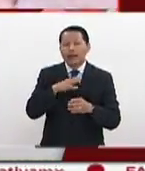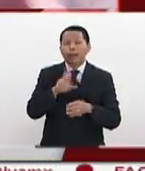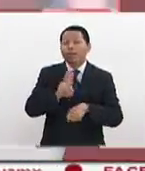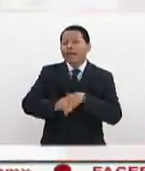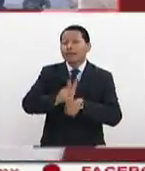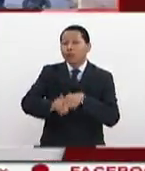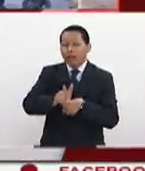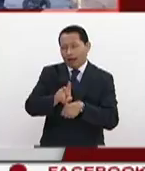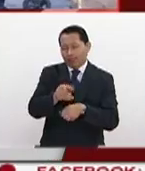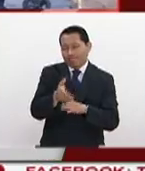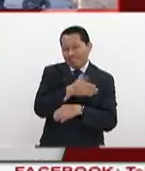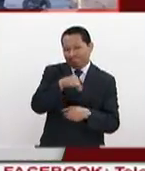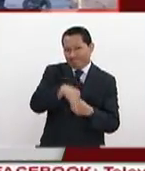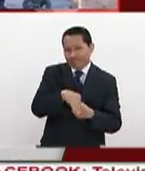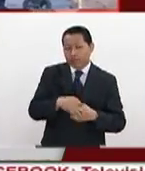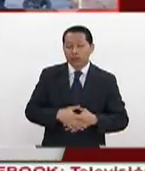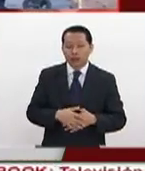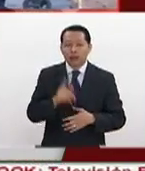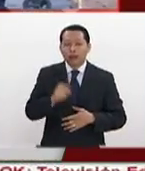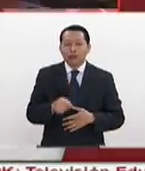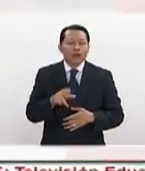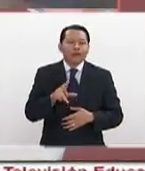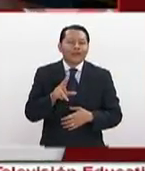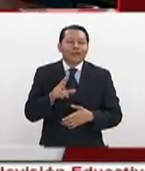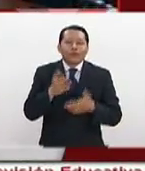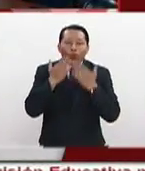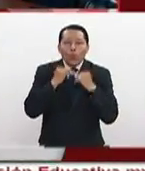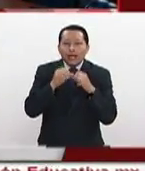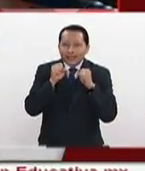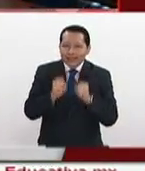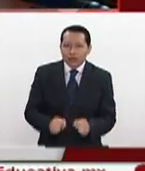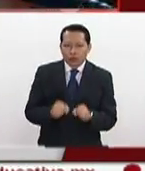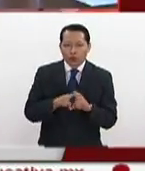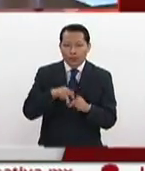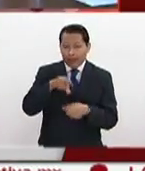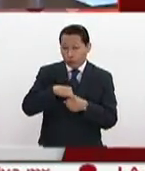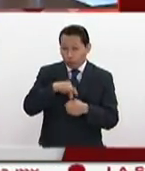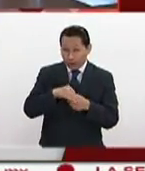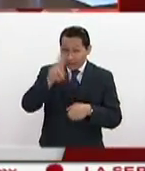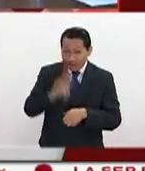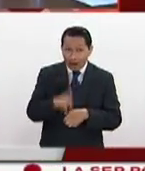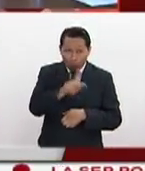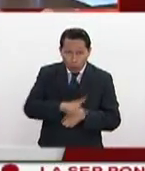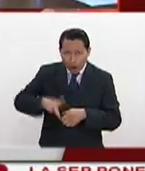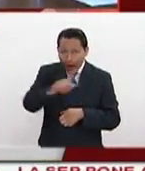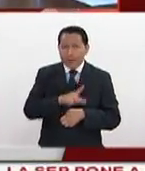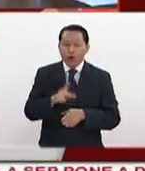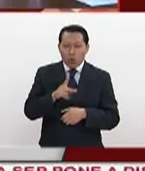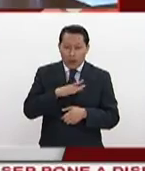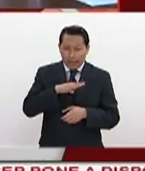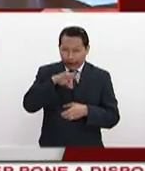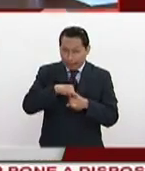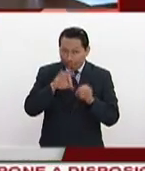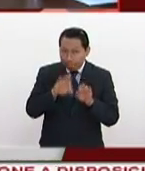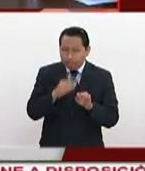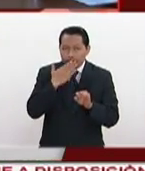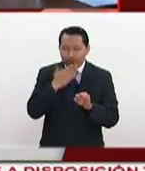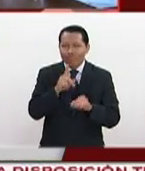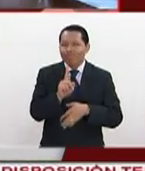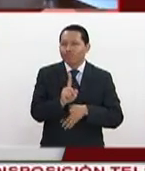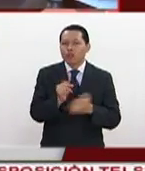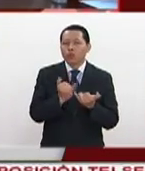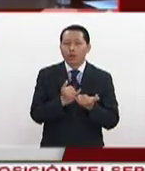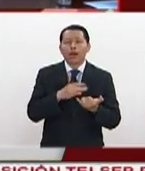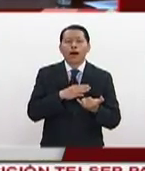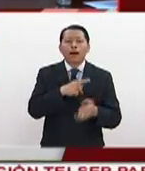en Venezuela. En primera, no le da ningún tipo de certeza que las elecciones van a ser democráticas, y en segundo lugar, también la Mesa de la